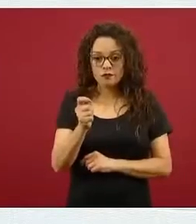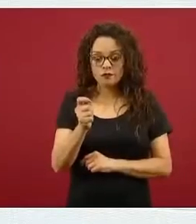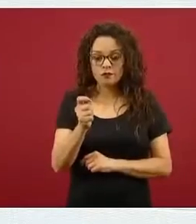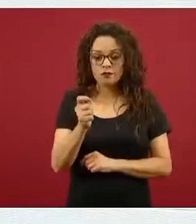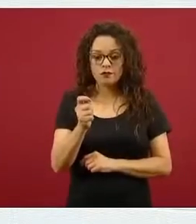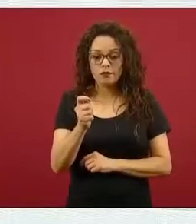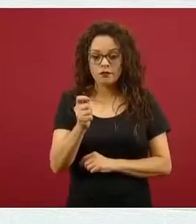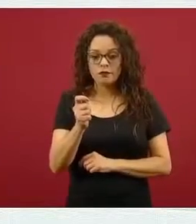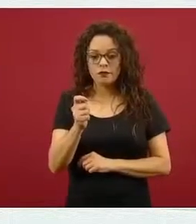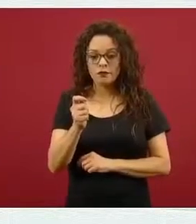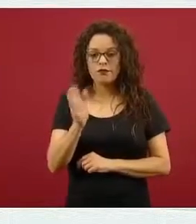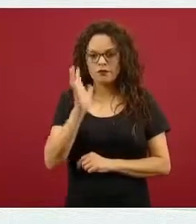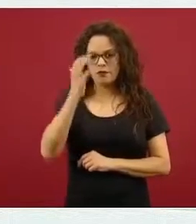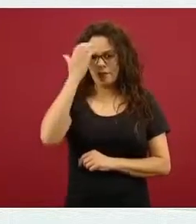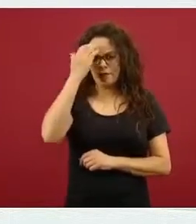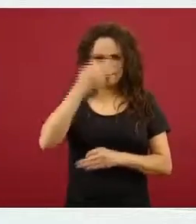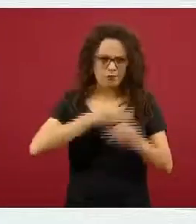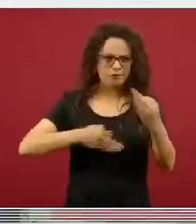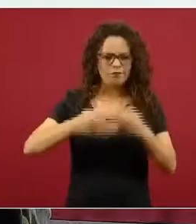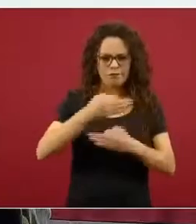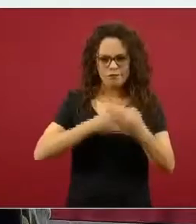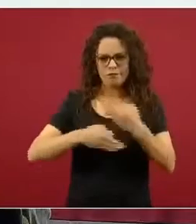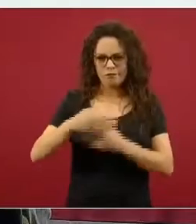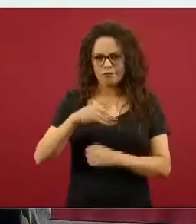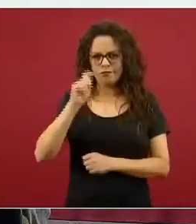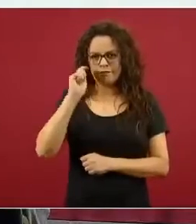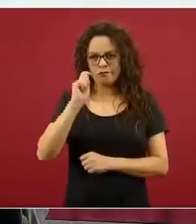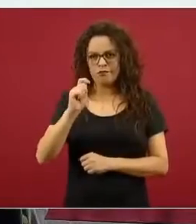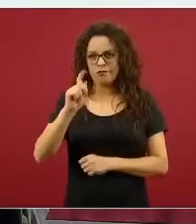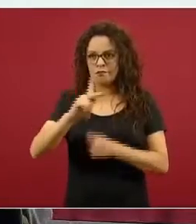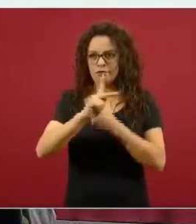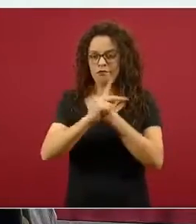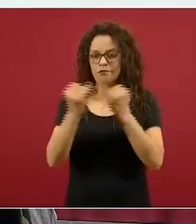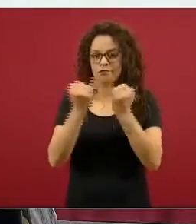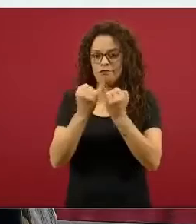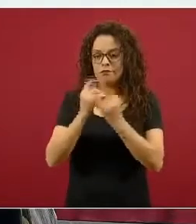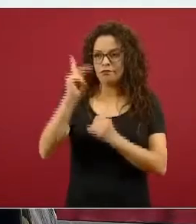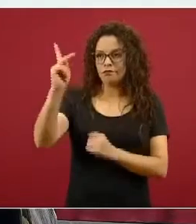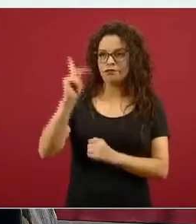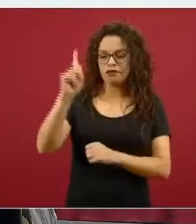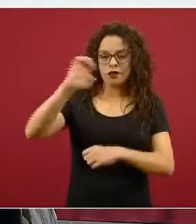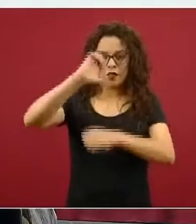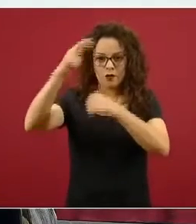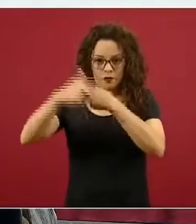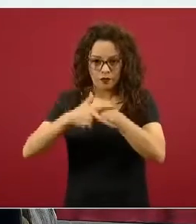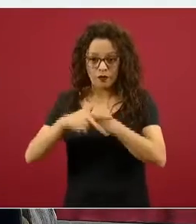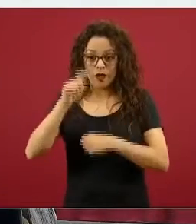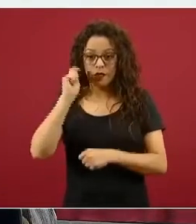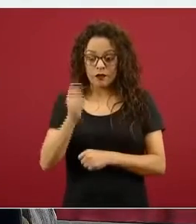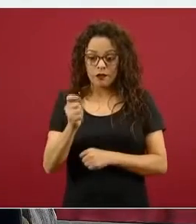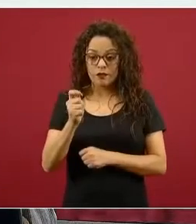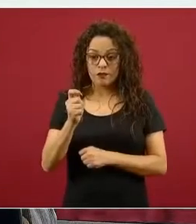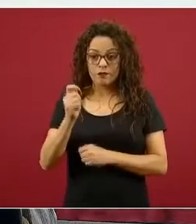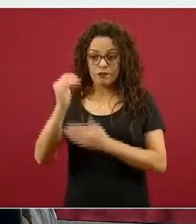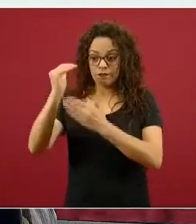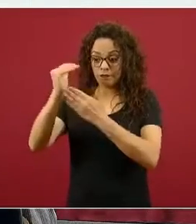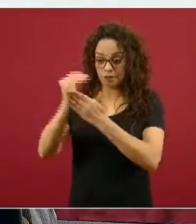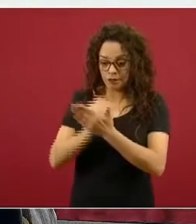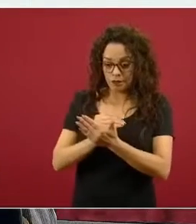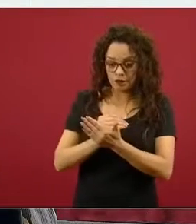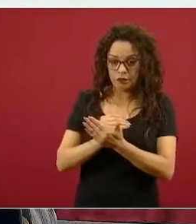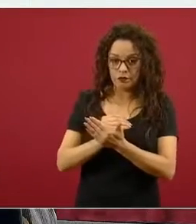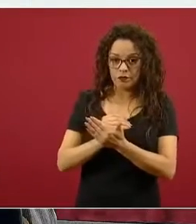ya más familiarizados, también lo que se presentó en los países europeos, donde se ve que después de un descenso implica un rebrote, y